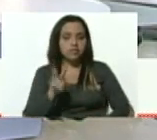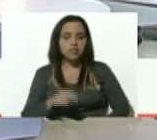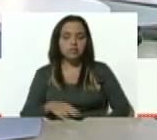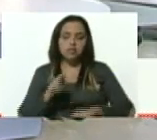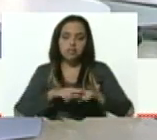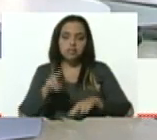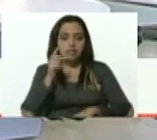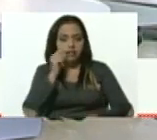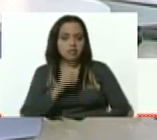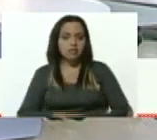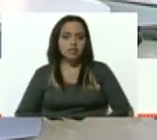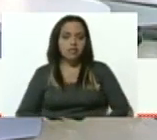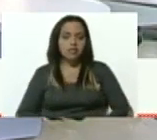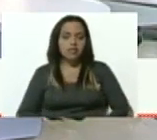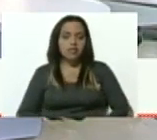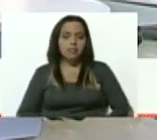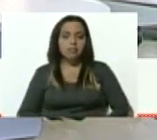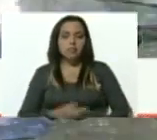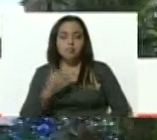felicidad, por su libertad.